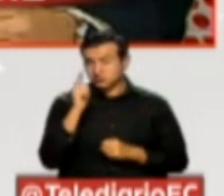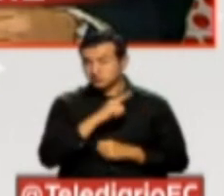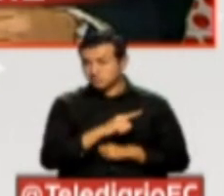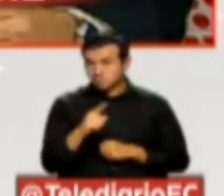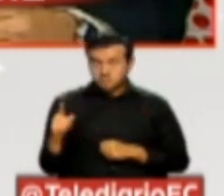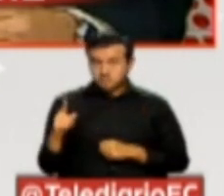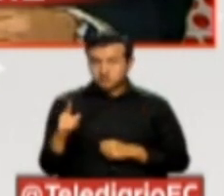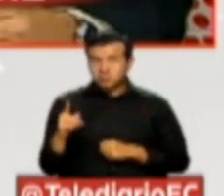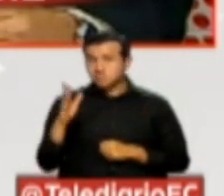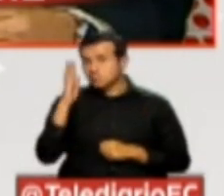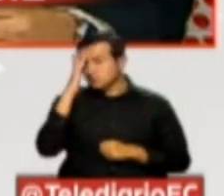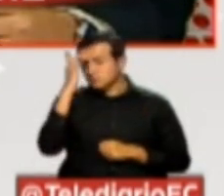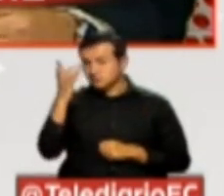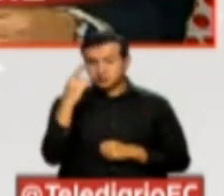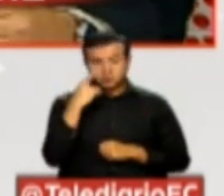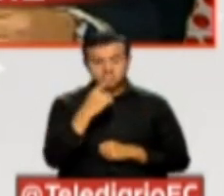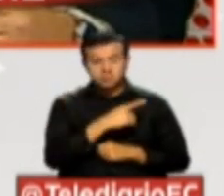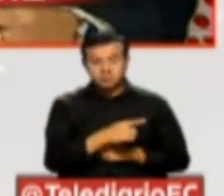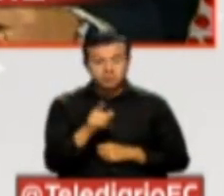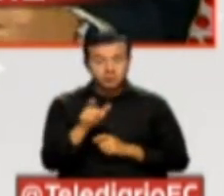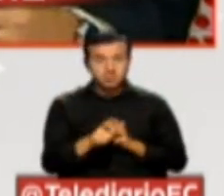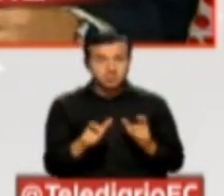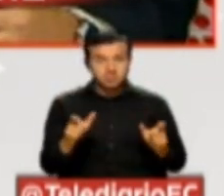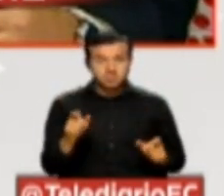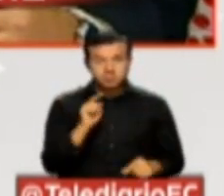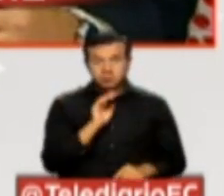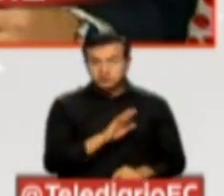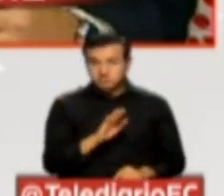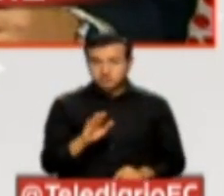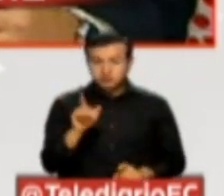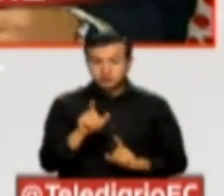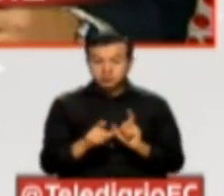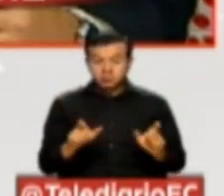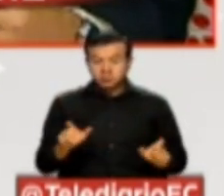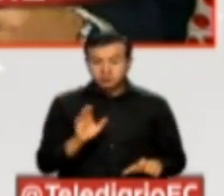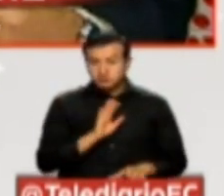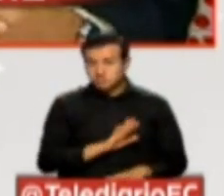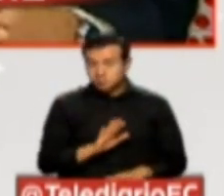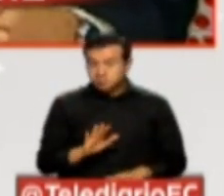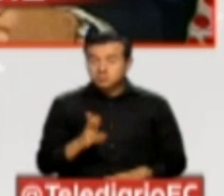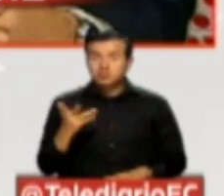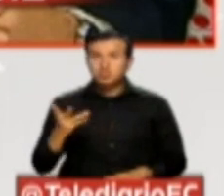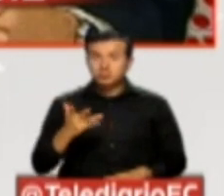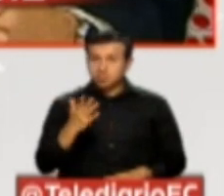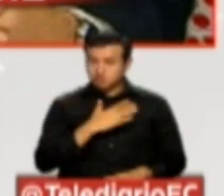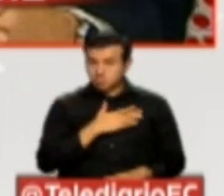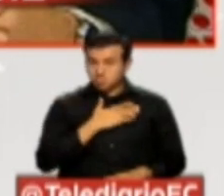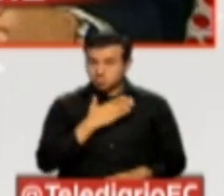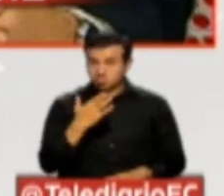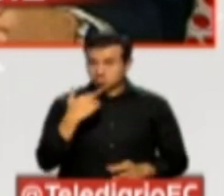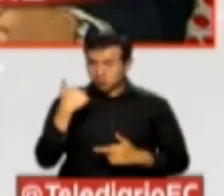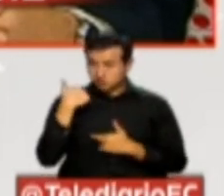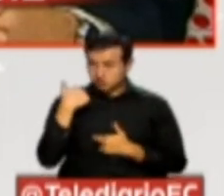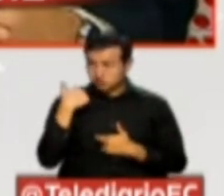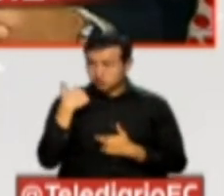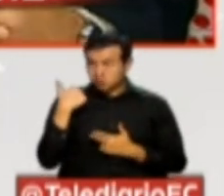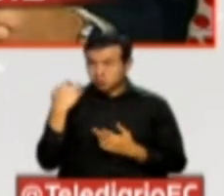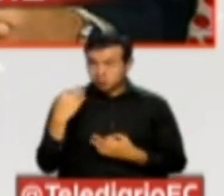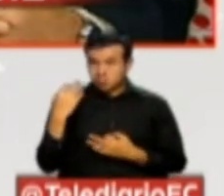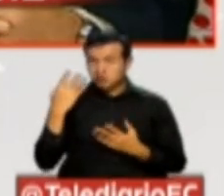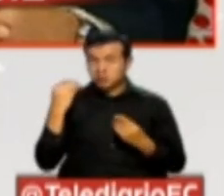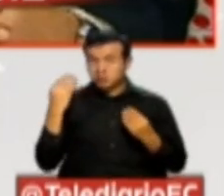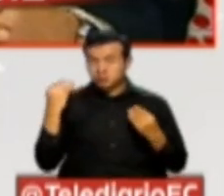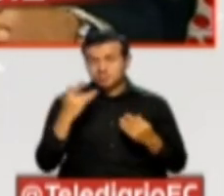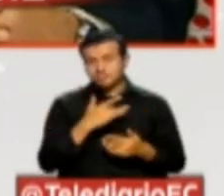es justamente estos actos los que no permiten que la ciudadanía repose la confianza en la función judicial, porque